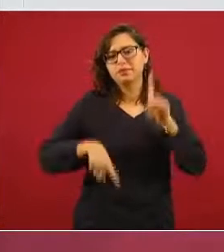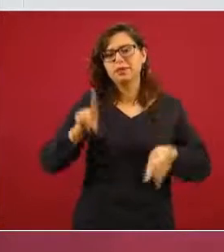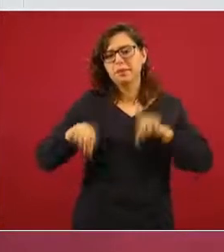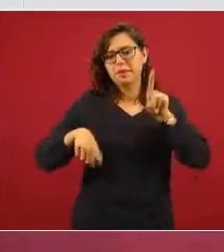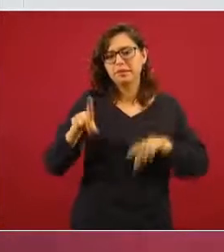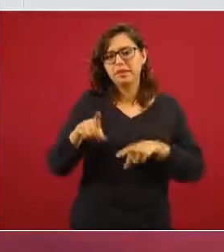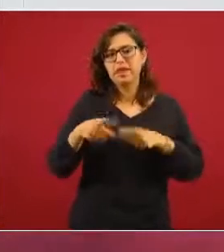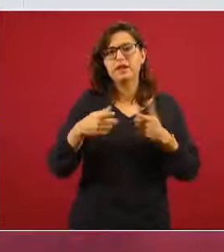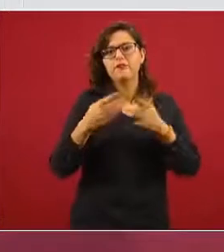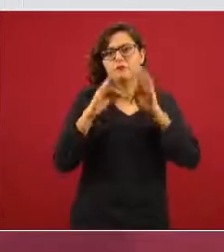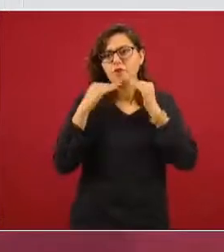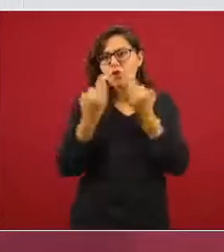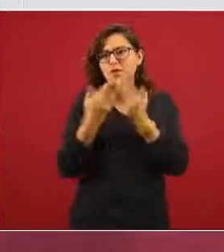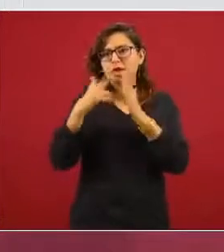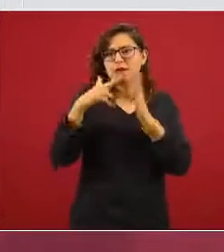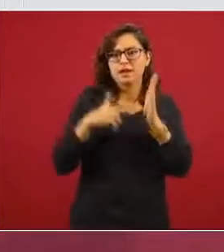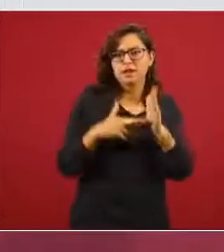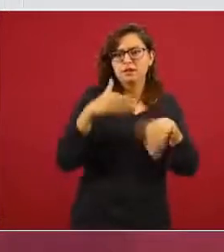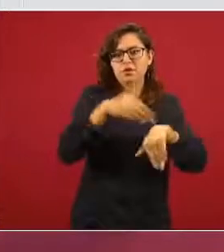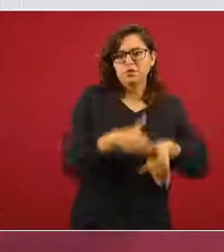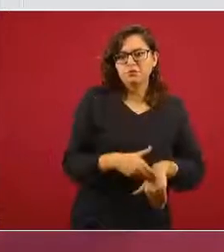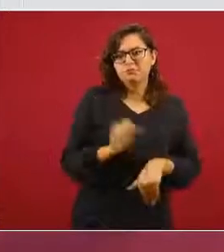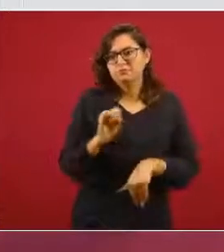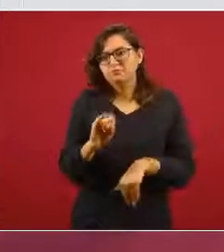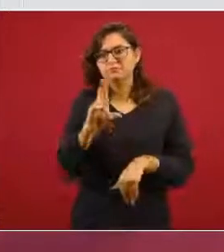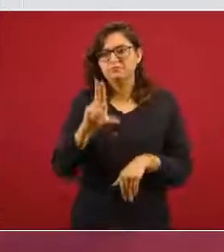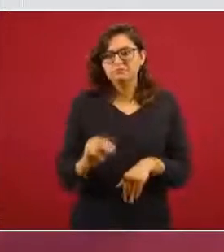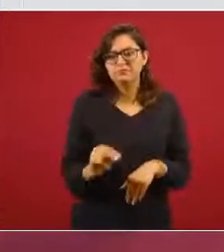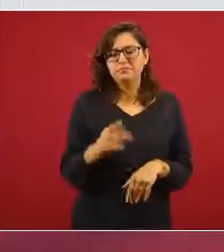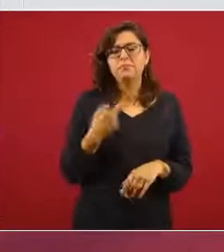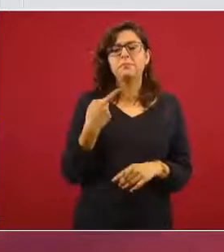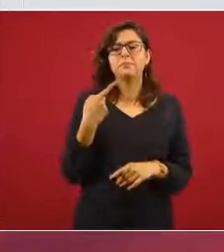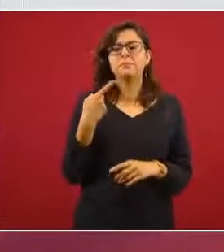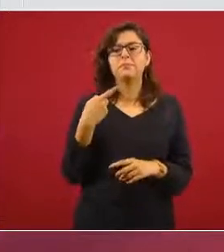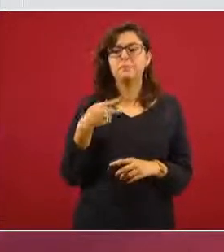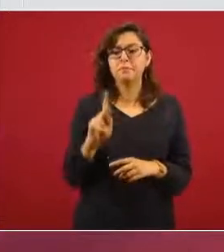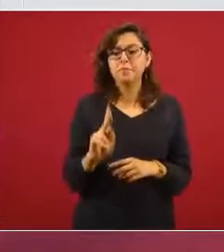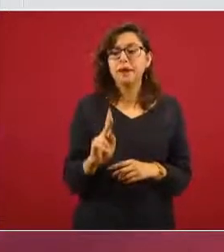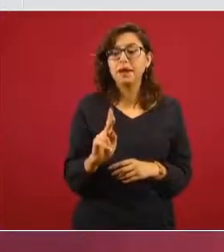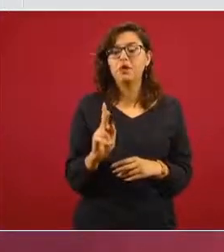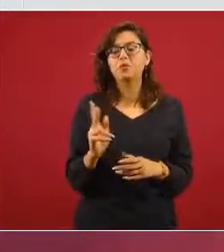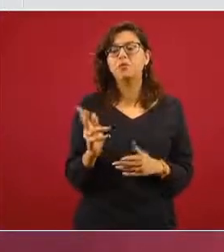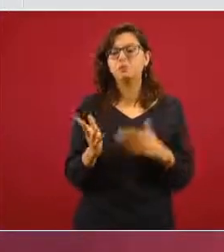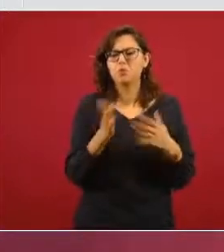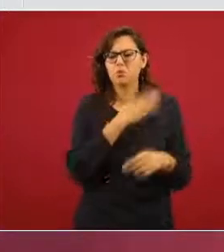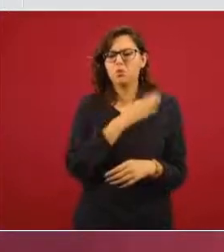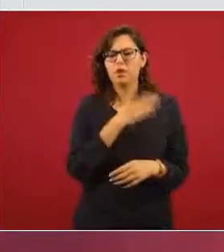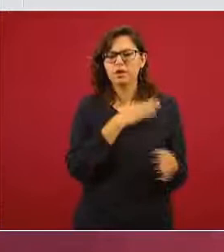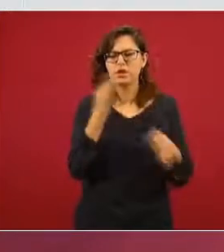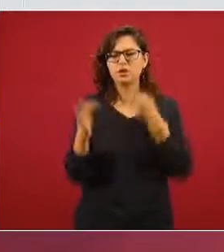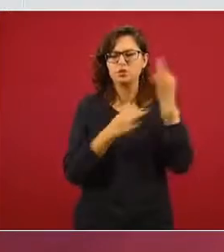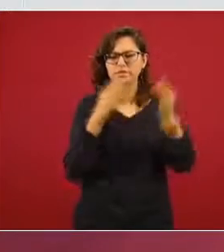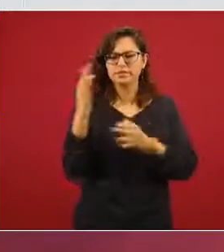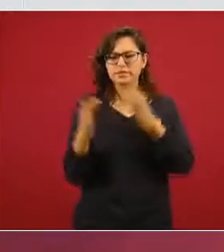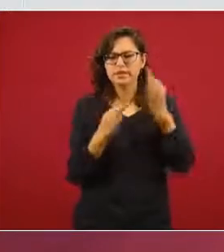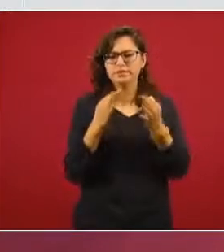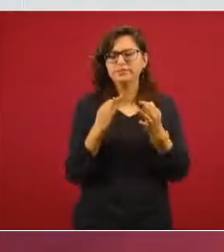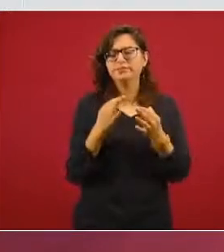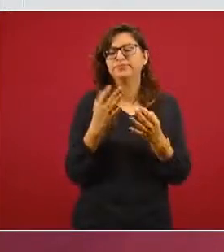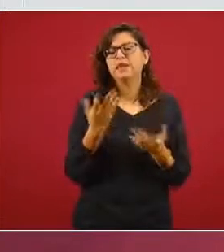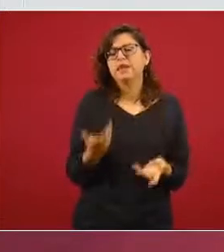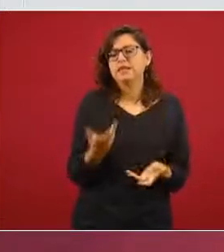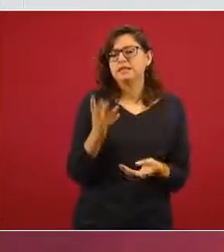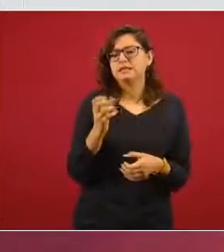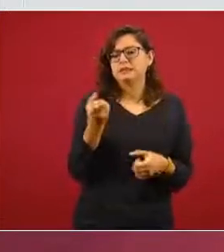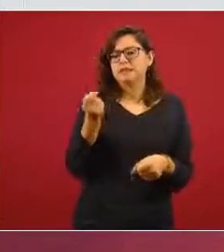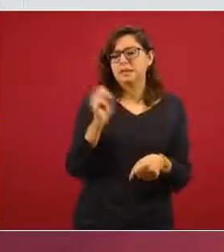la Jornada Nacional de Sana Distancia. Pero lo bueno es que llegó hasta la semana 30, segunda semana de